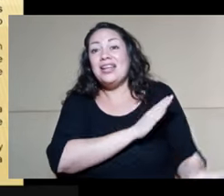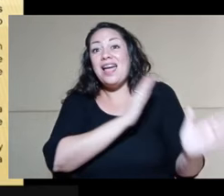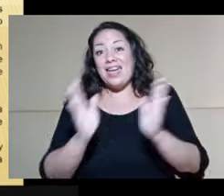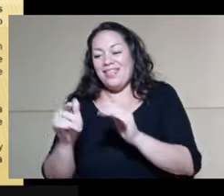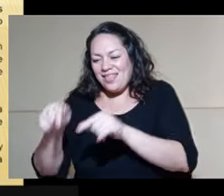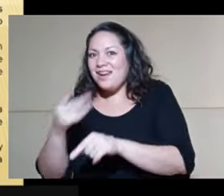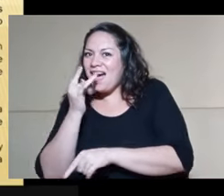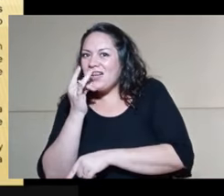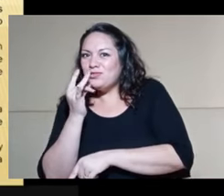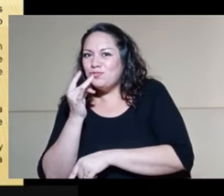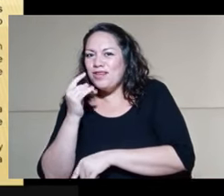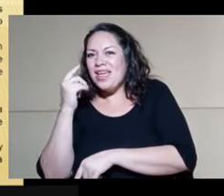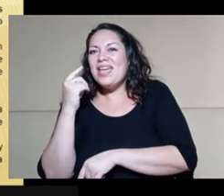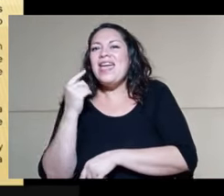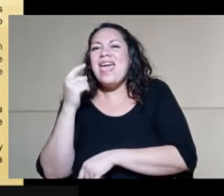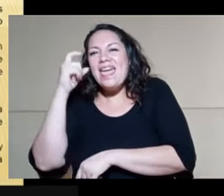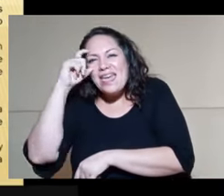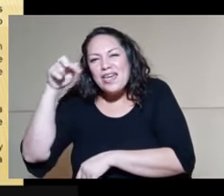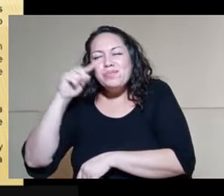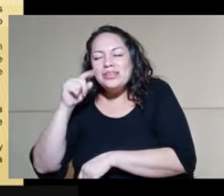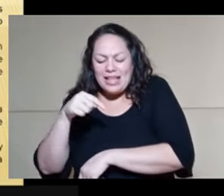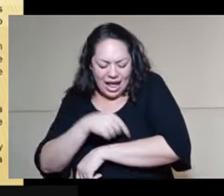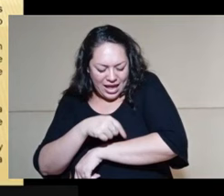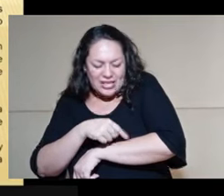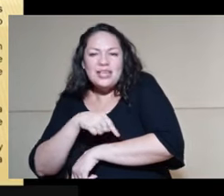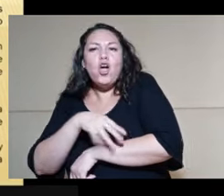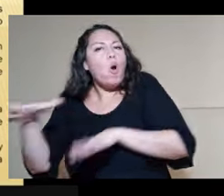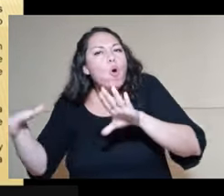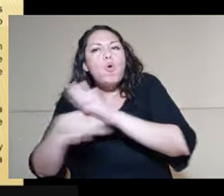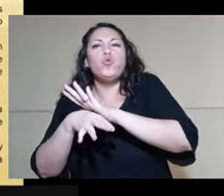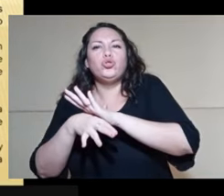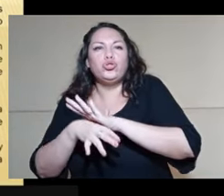epicrítica, sí, digo acá, es este punto el que me duele. ¿Está claro?